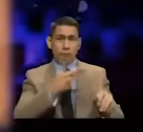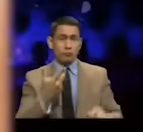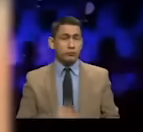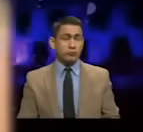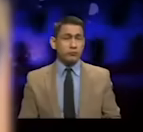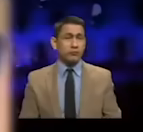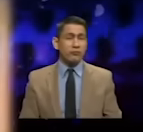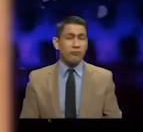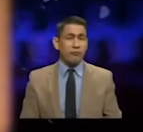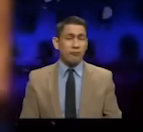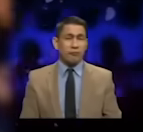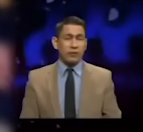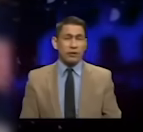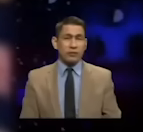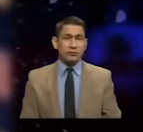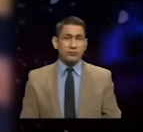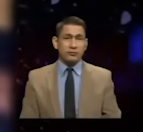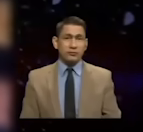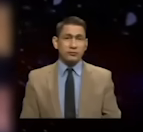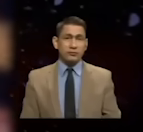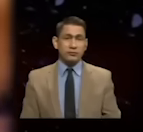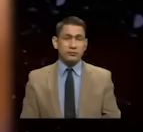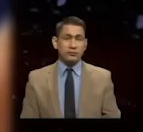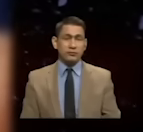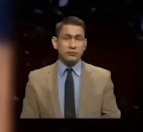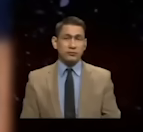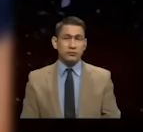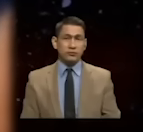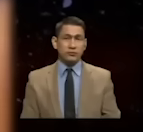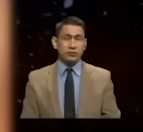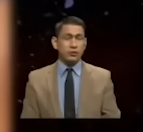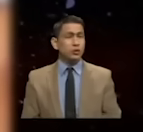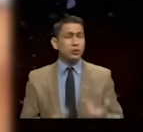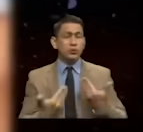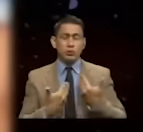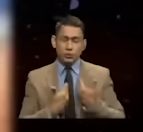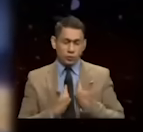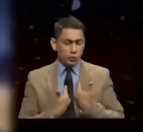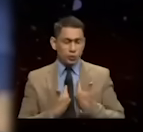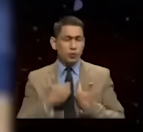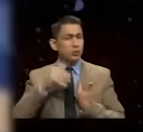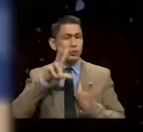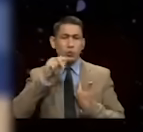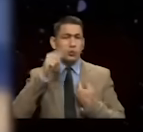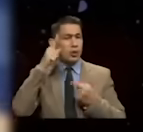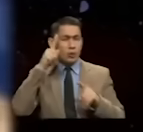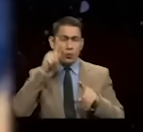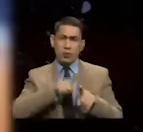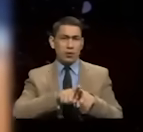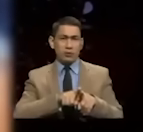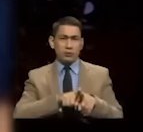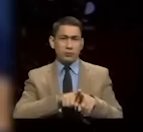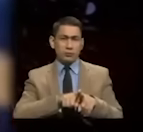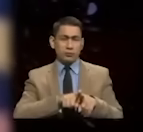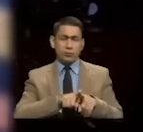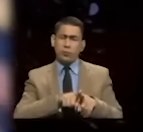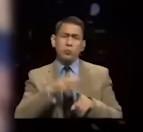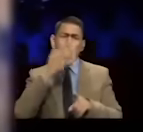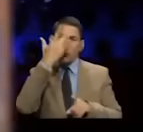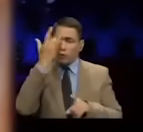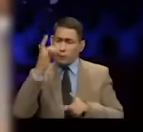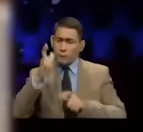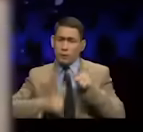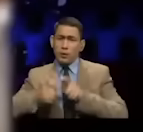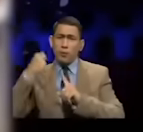niños, haya personas mayores. Yo no estoy de acuerdo eso que les den palo, porque también es hijo, también es cuerpo